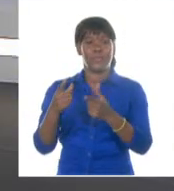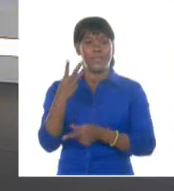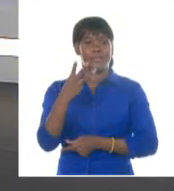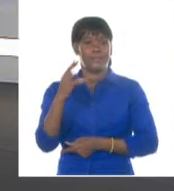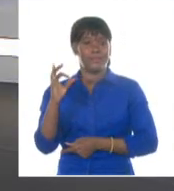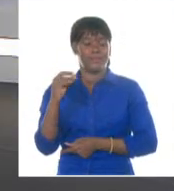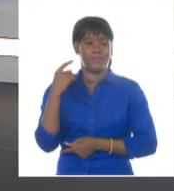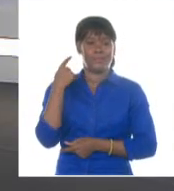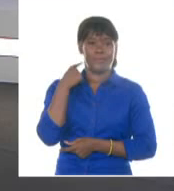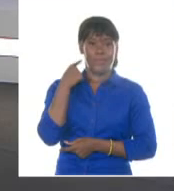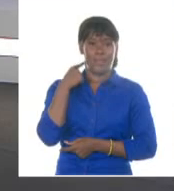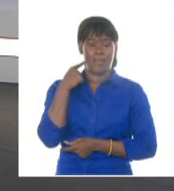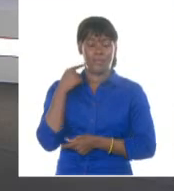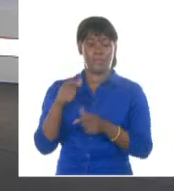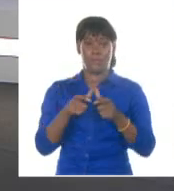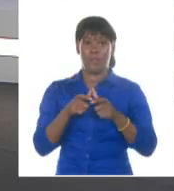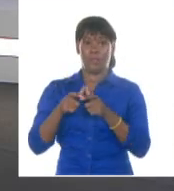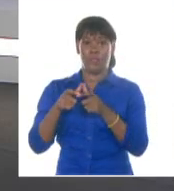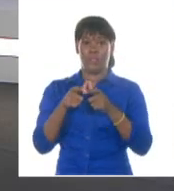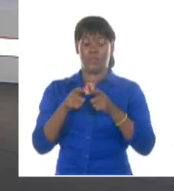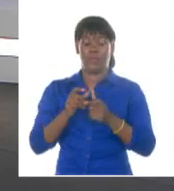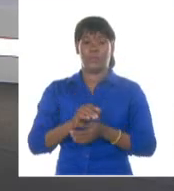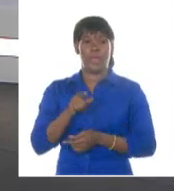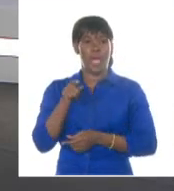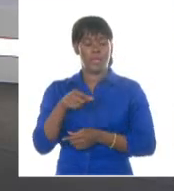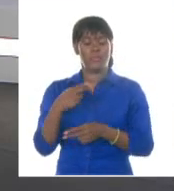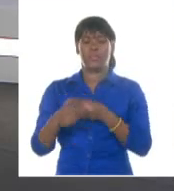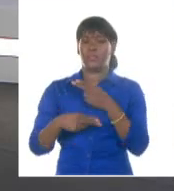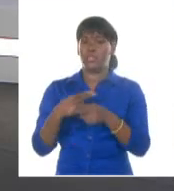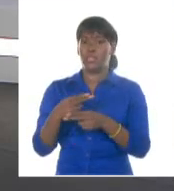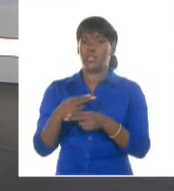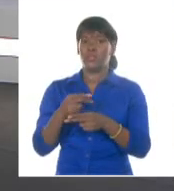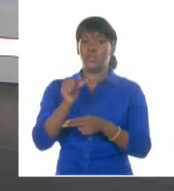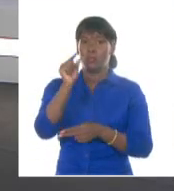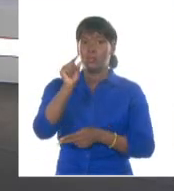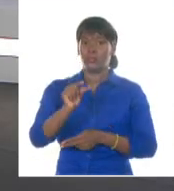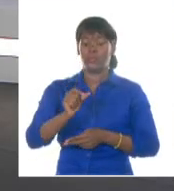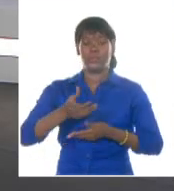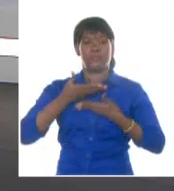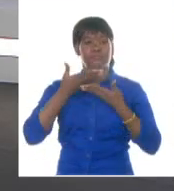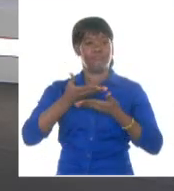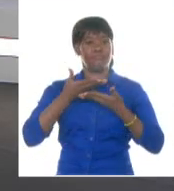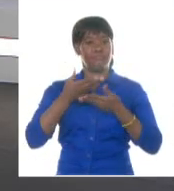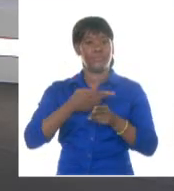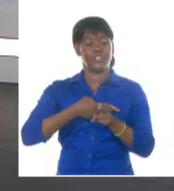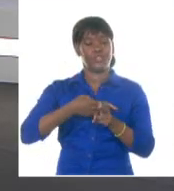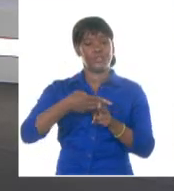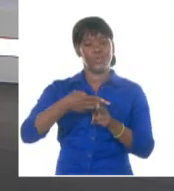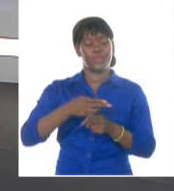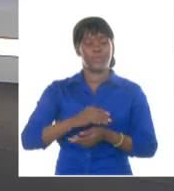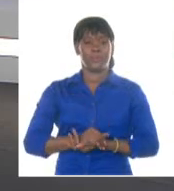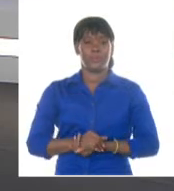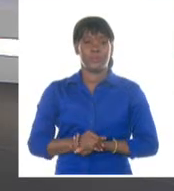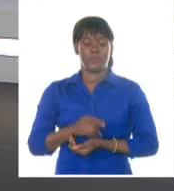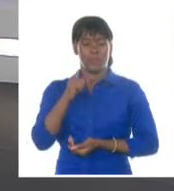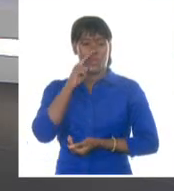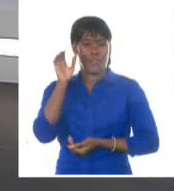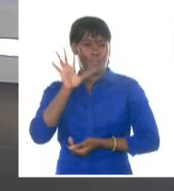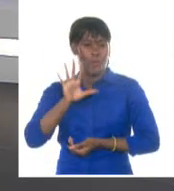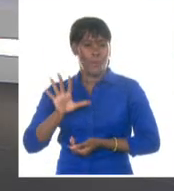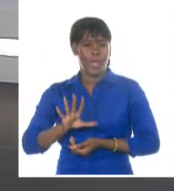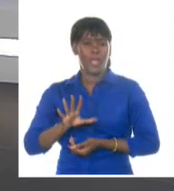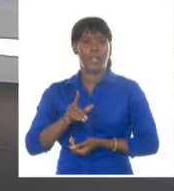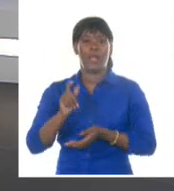Carpentier. Además, se inauguró una muestra bibliográfica sobre el autor del Reino de este Mundo y el Siglo de las Luces, novelas relevantes de la